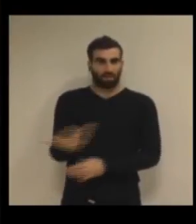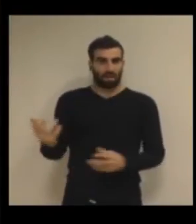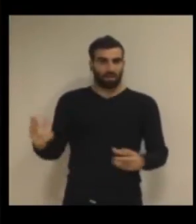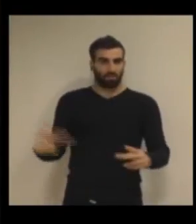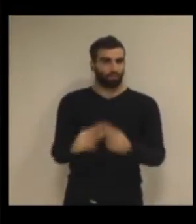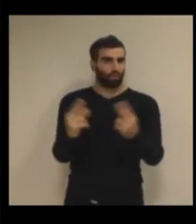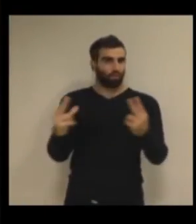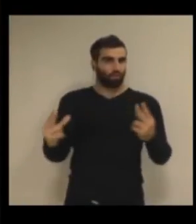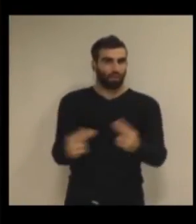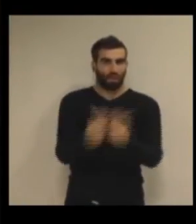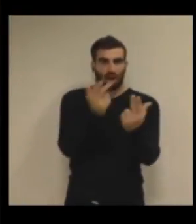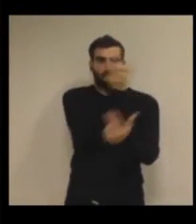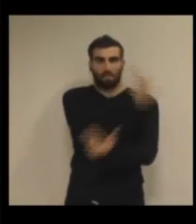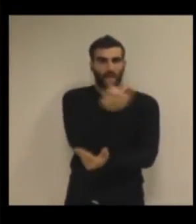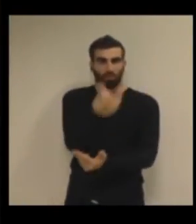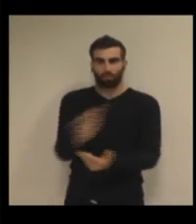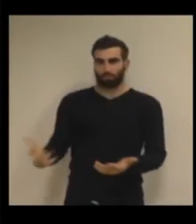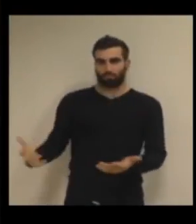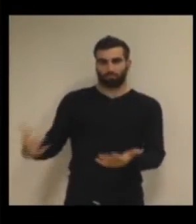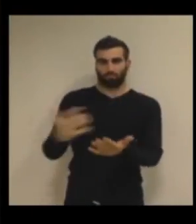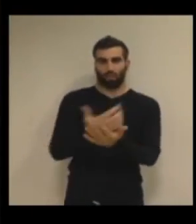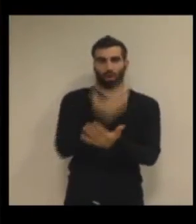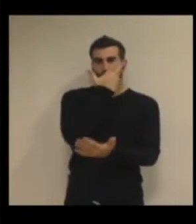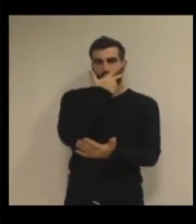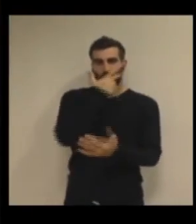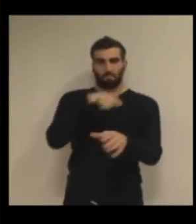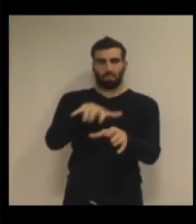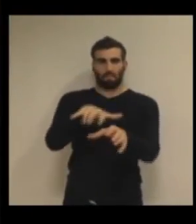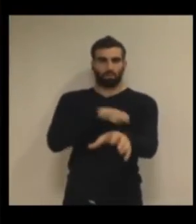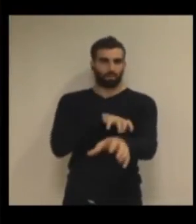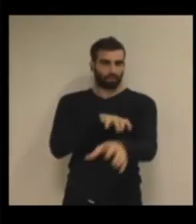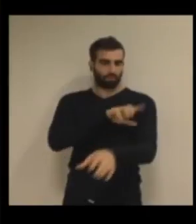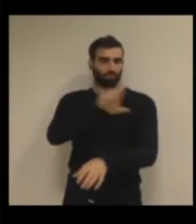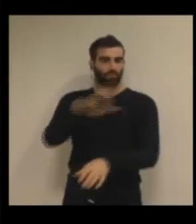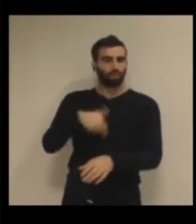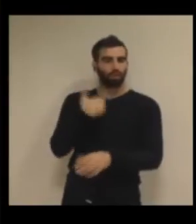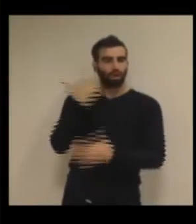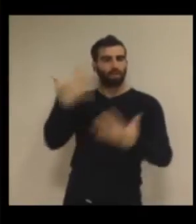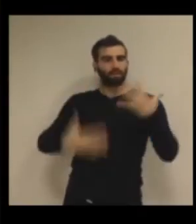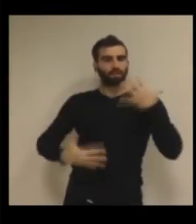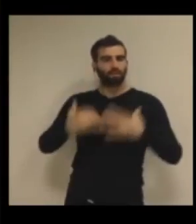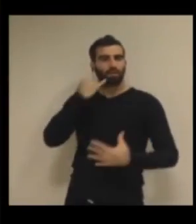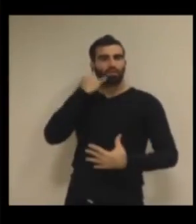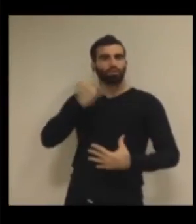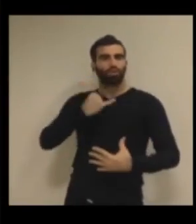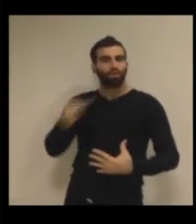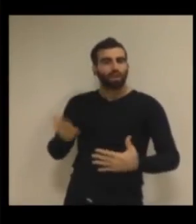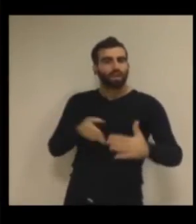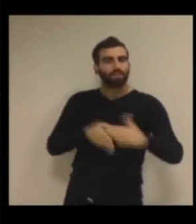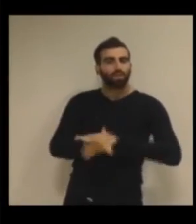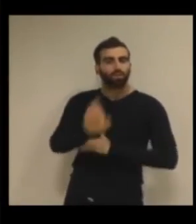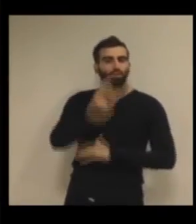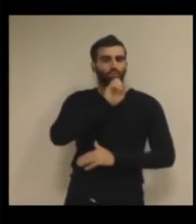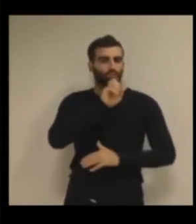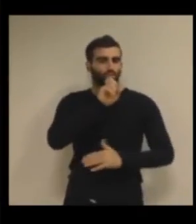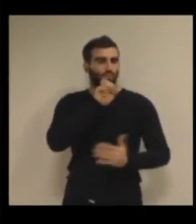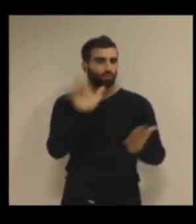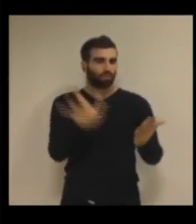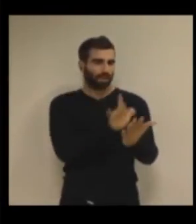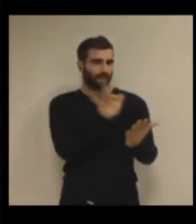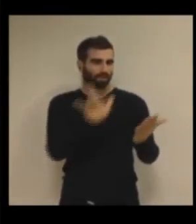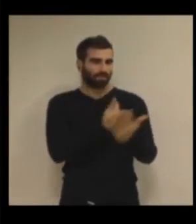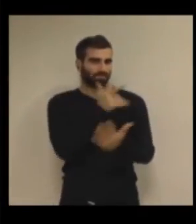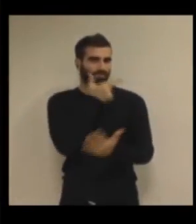un porcentaje enorme de la población accede a la propia administración electrónica en vez de a través de su portátil o a través de las